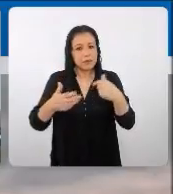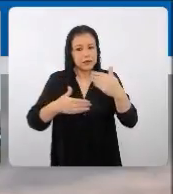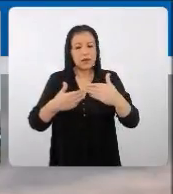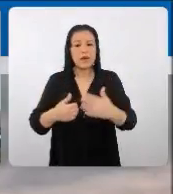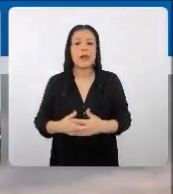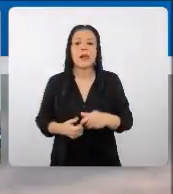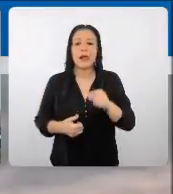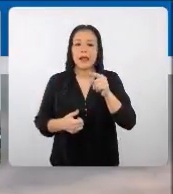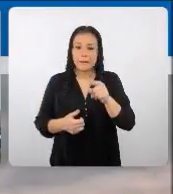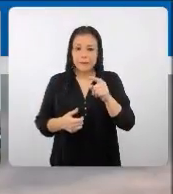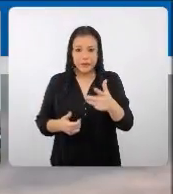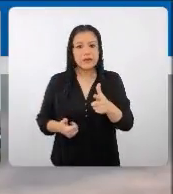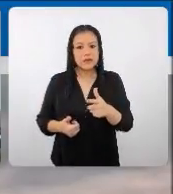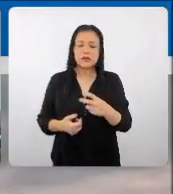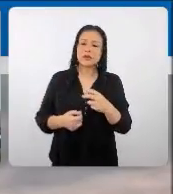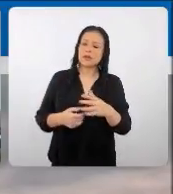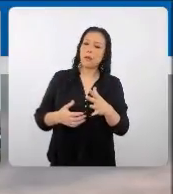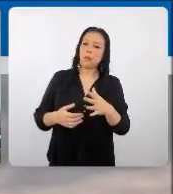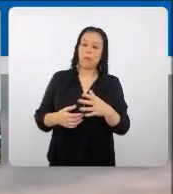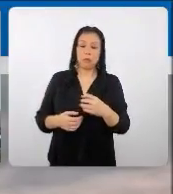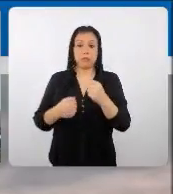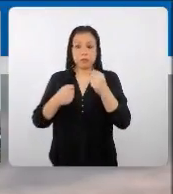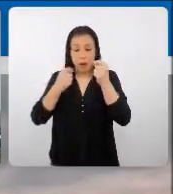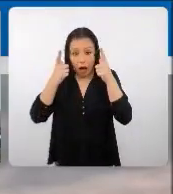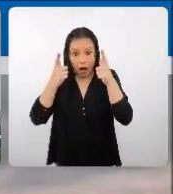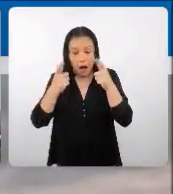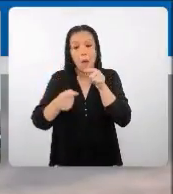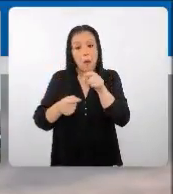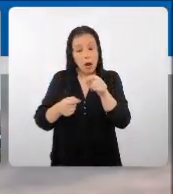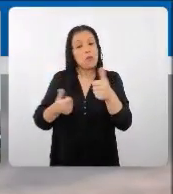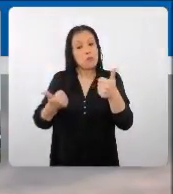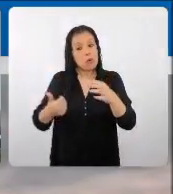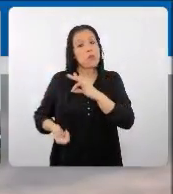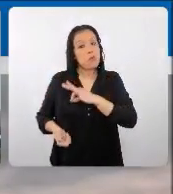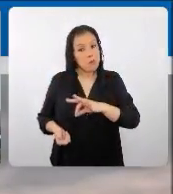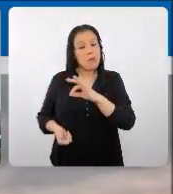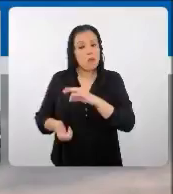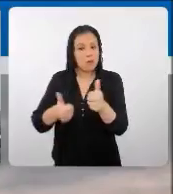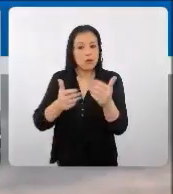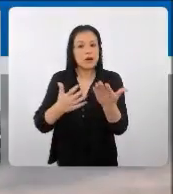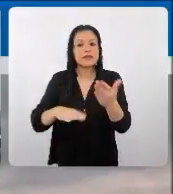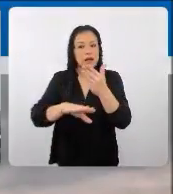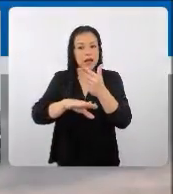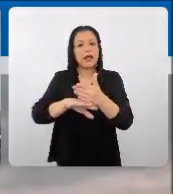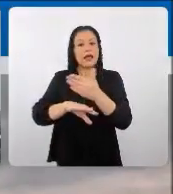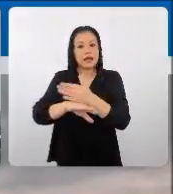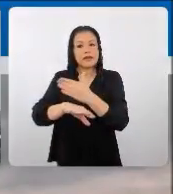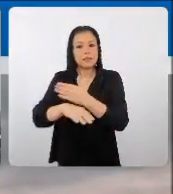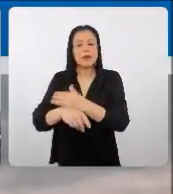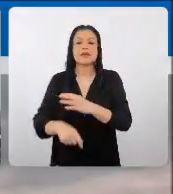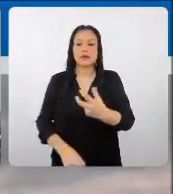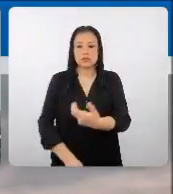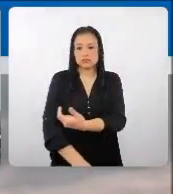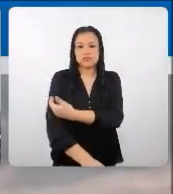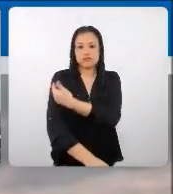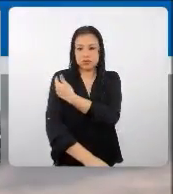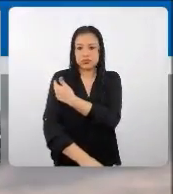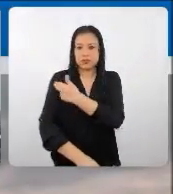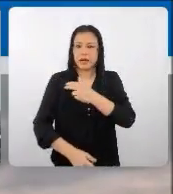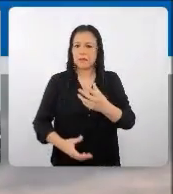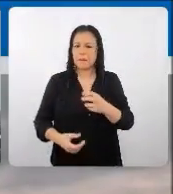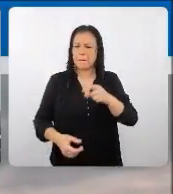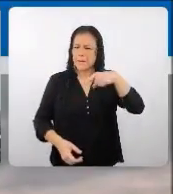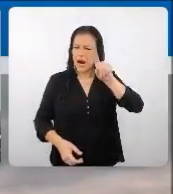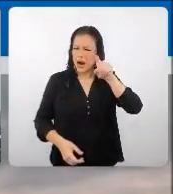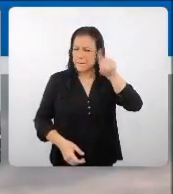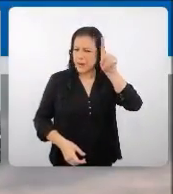Esto definitivamente sí ha llamado la atención y es favorable. Están ya en esta fase con inoculaciones para millones de